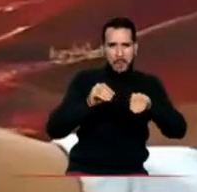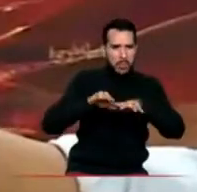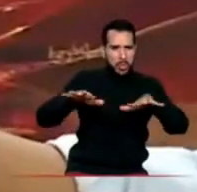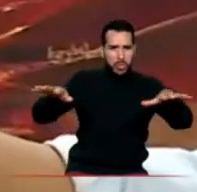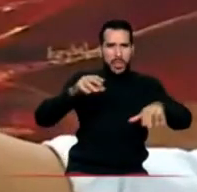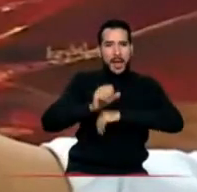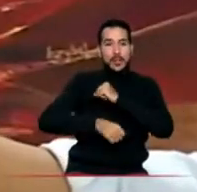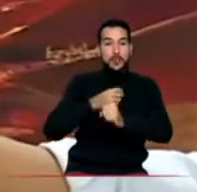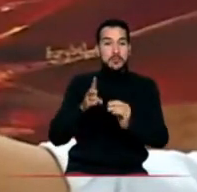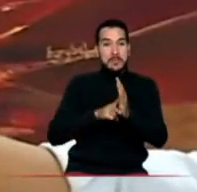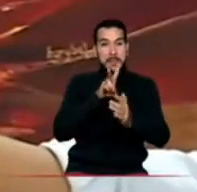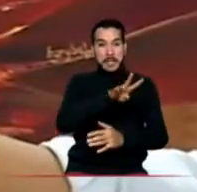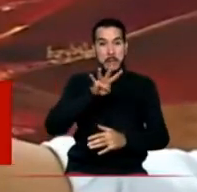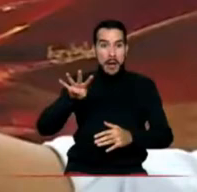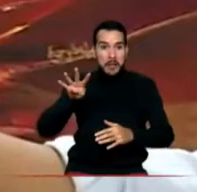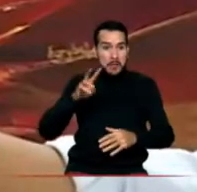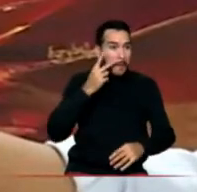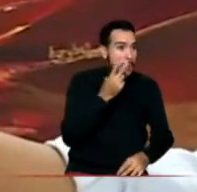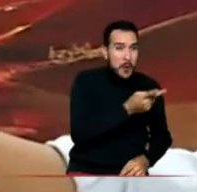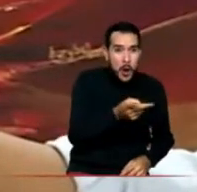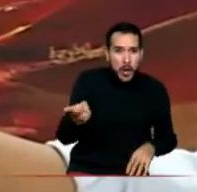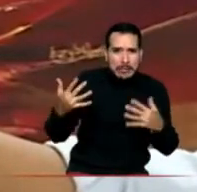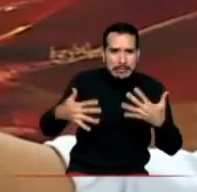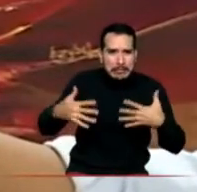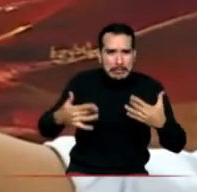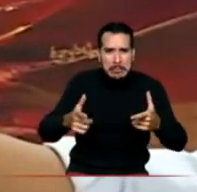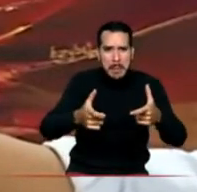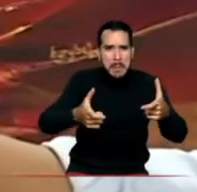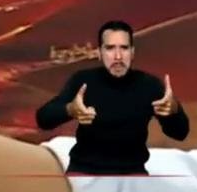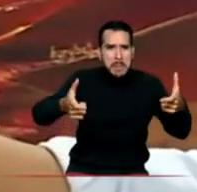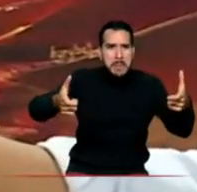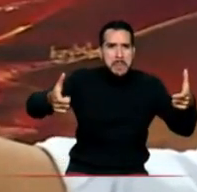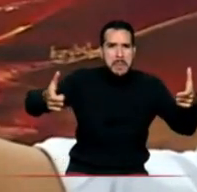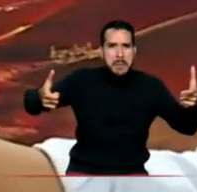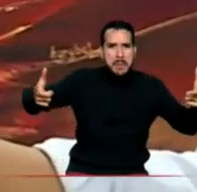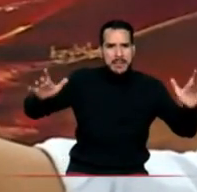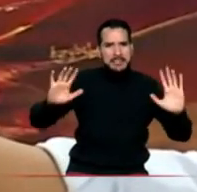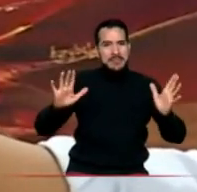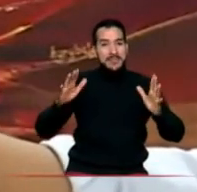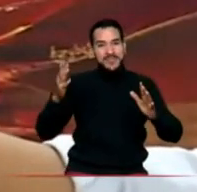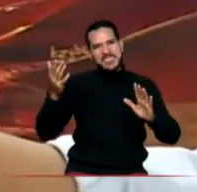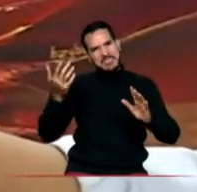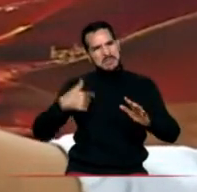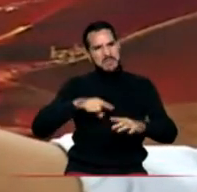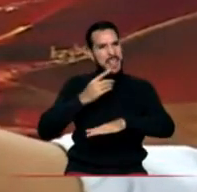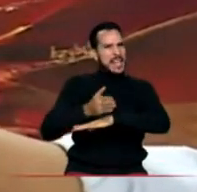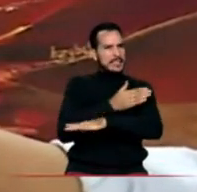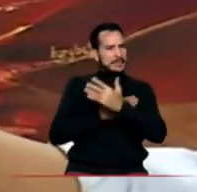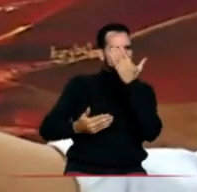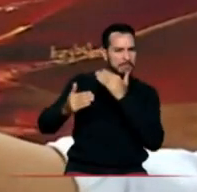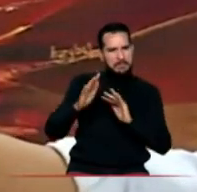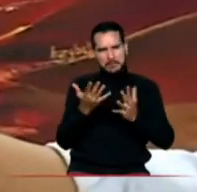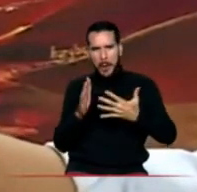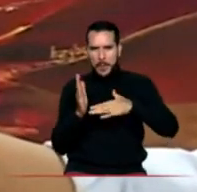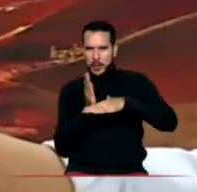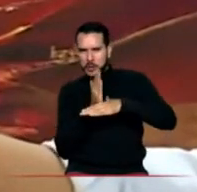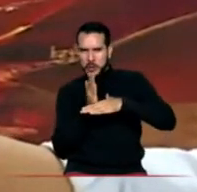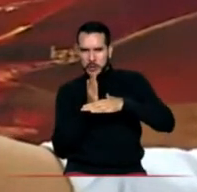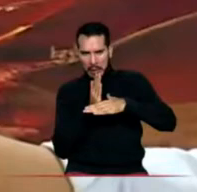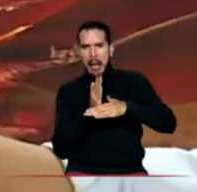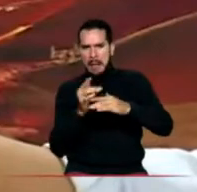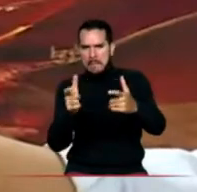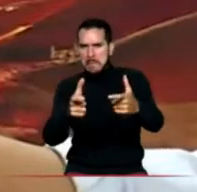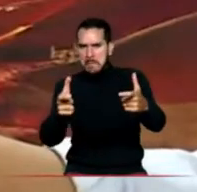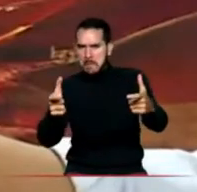ocurrido. Tenemos una epidemia que está sobre los límites medio de lo calculado. Pensamos que